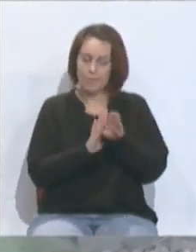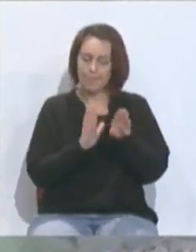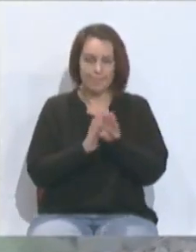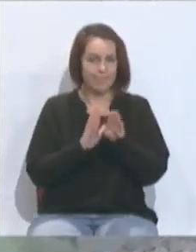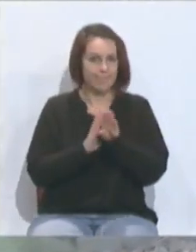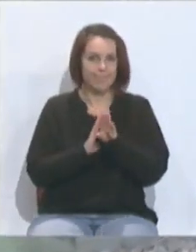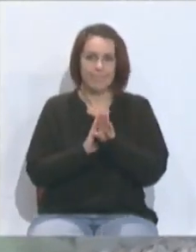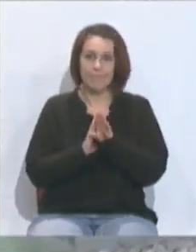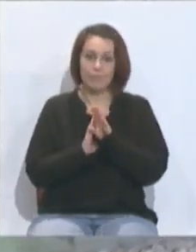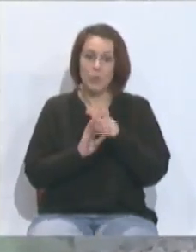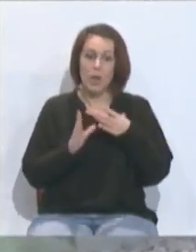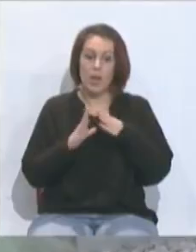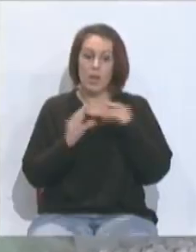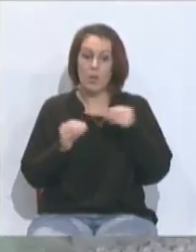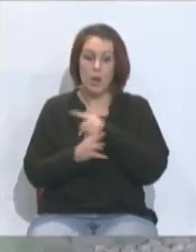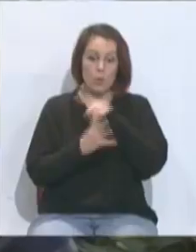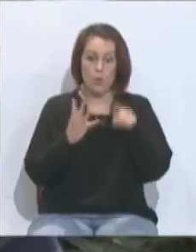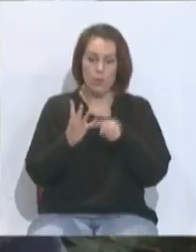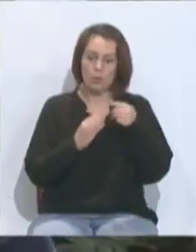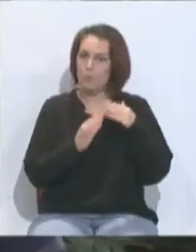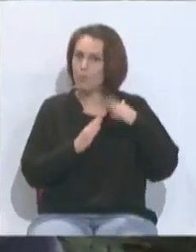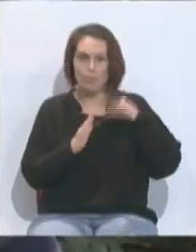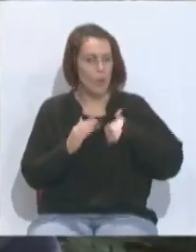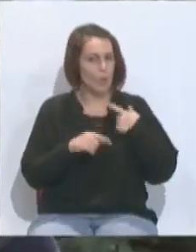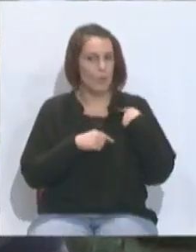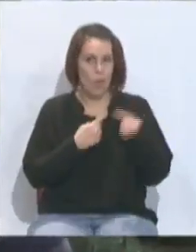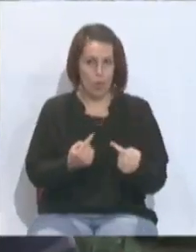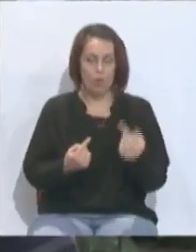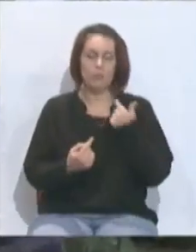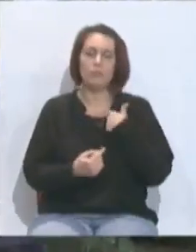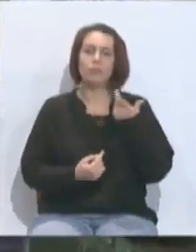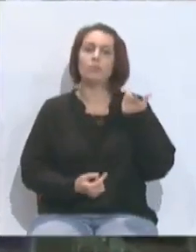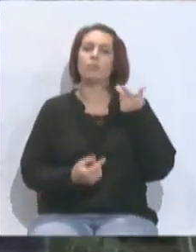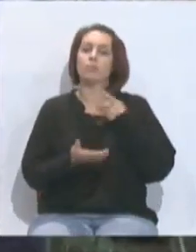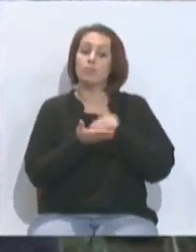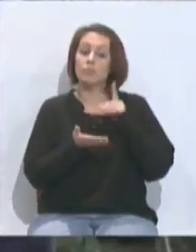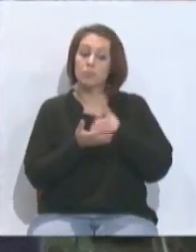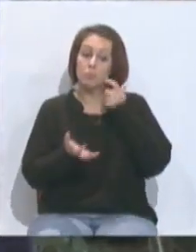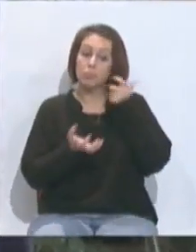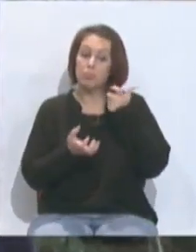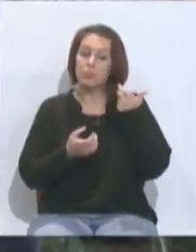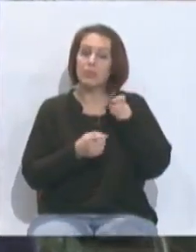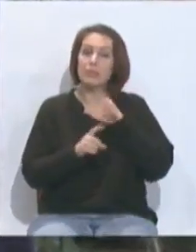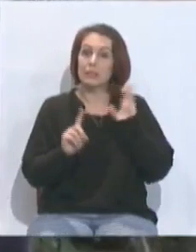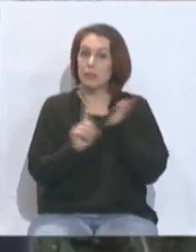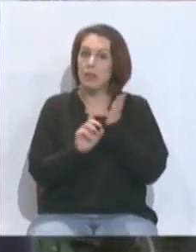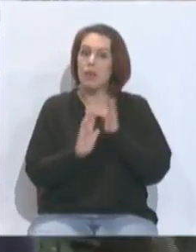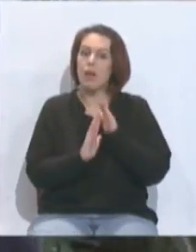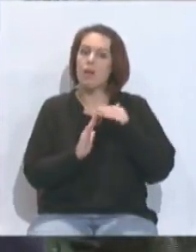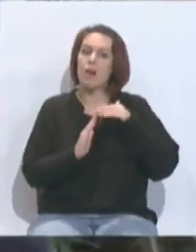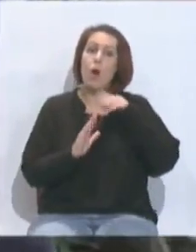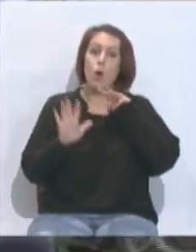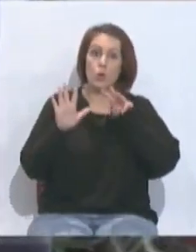así entre las cuatro de Andalucía con menos casos diarios. Unos datos que se reflejan también en la tasa de incidencia, que baja